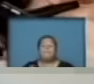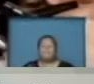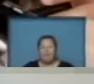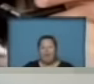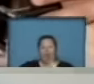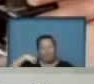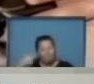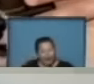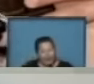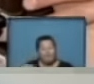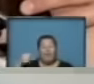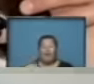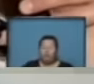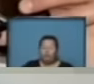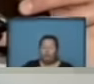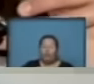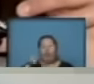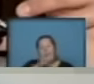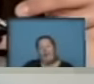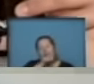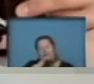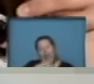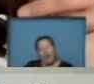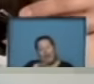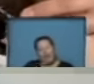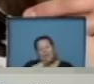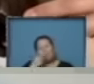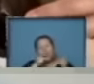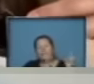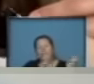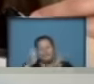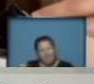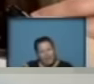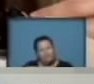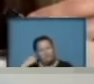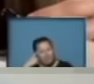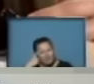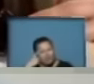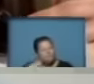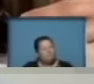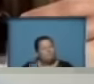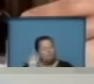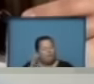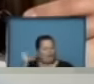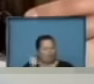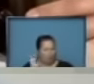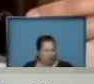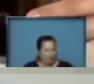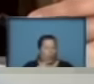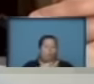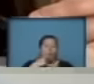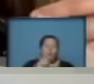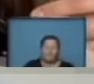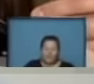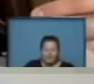al día siguiente yo leía en Clarín, decía dos temas que me parece que son los más para resaltar. Uno que